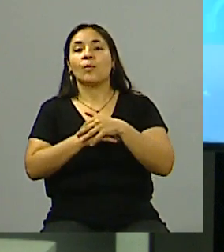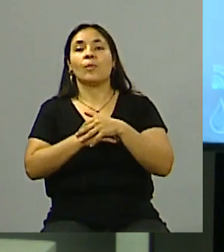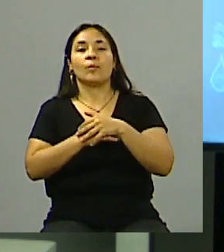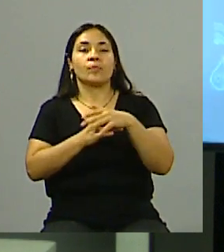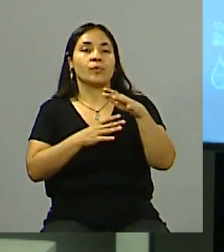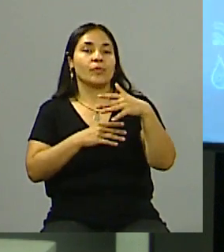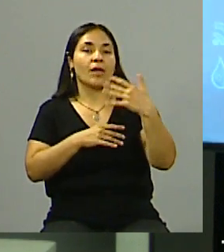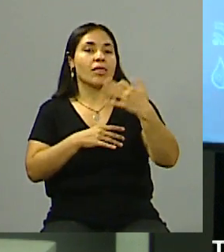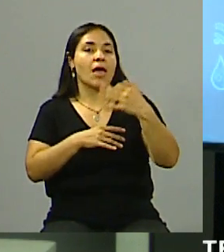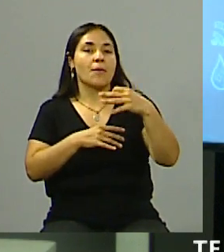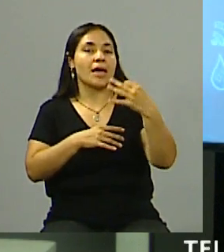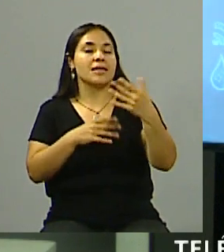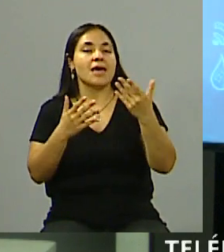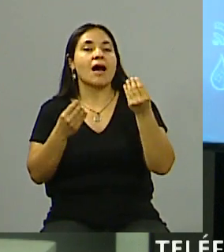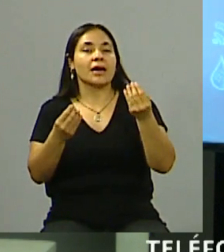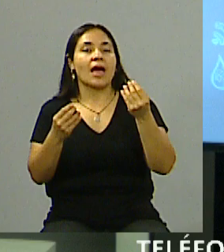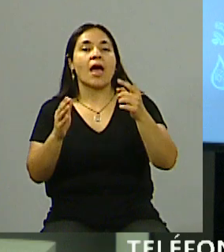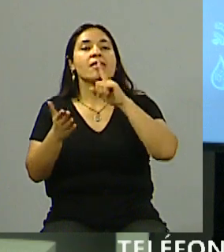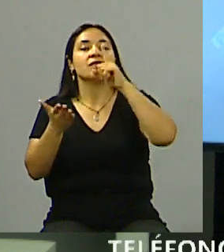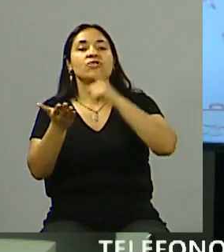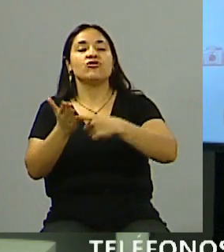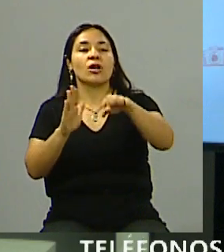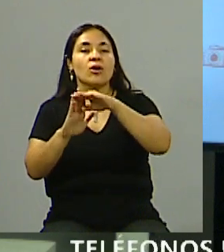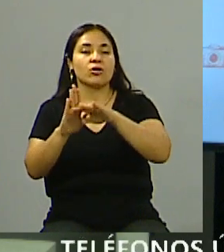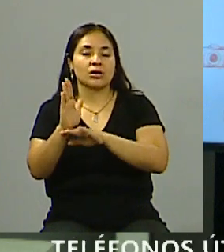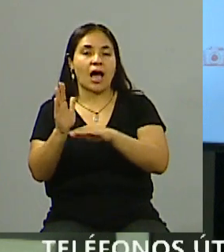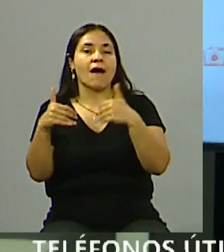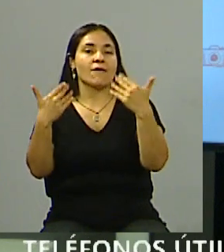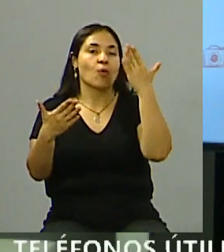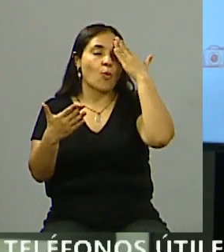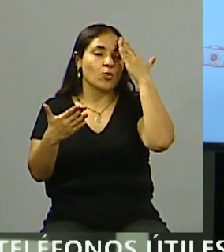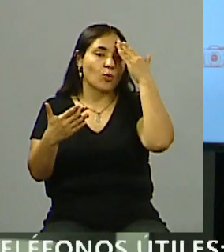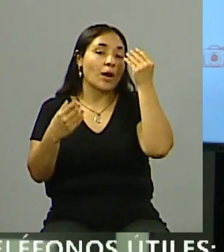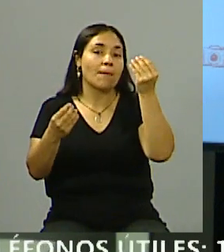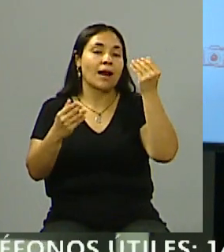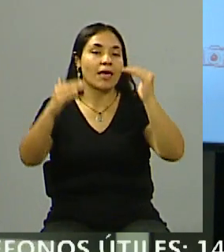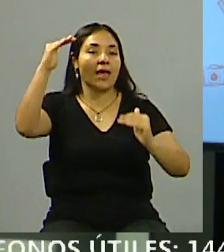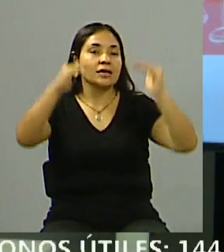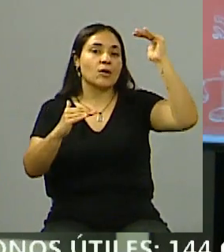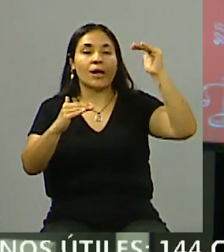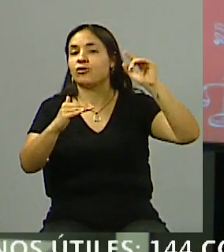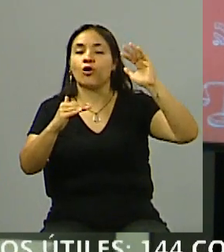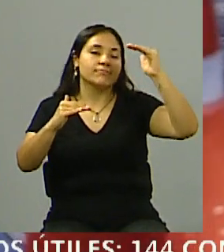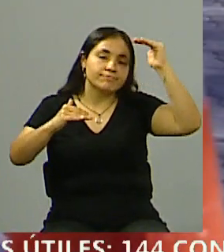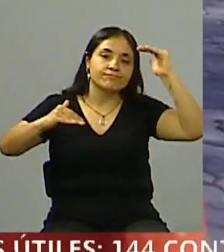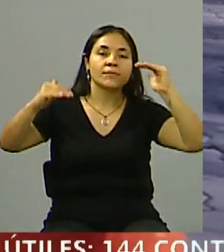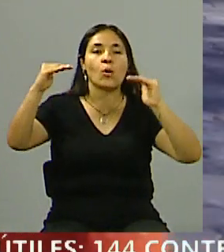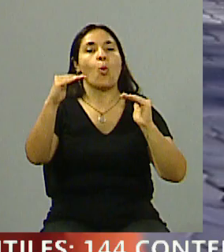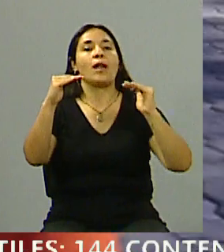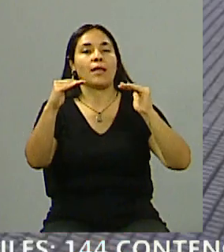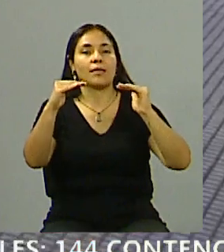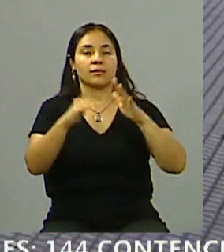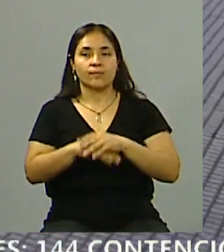presente las políticas culturales para reforzar y mejorar esta desigualdad. Bueno, nosotros estamos empezando trabajo de